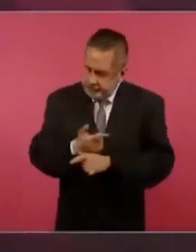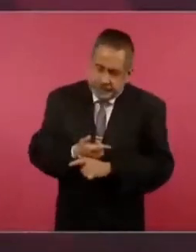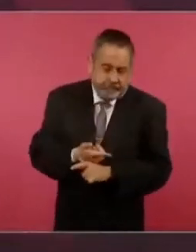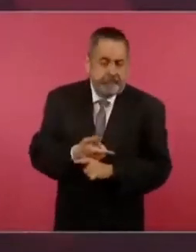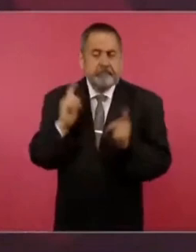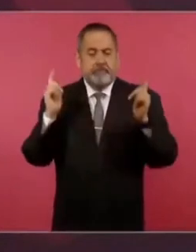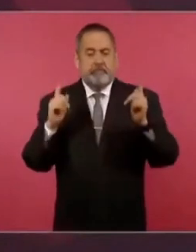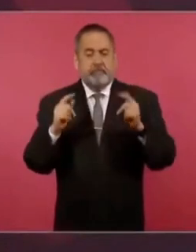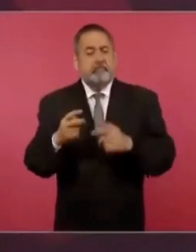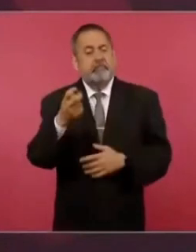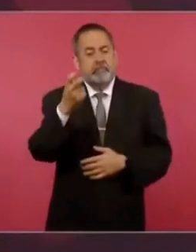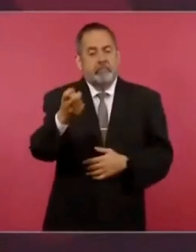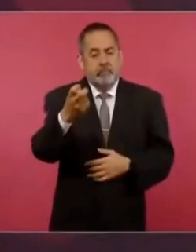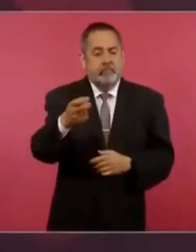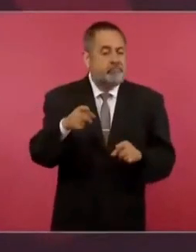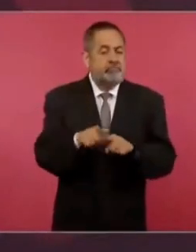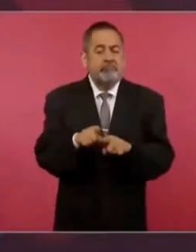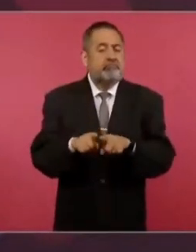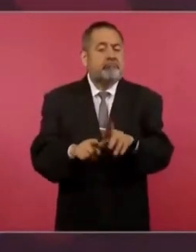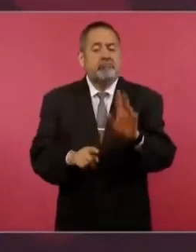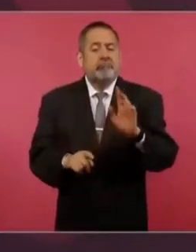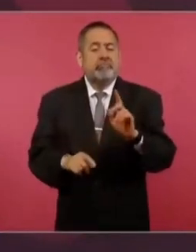Por eso nosotros